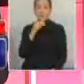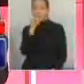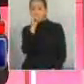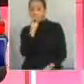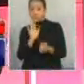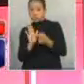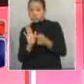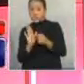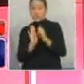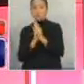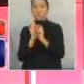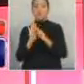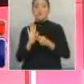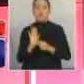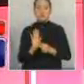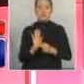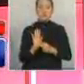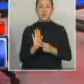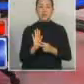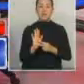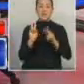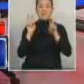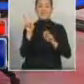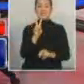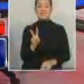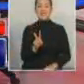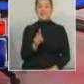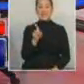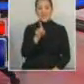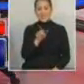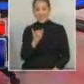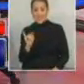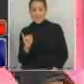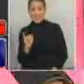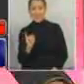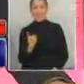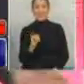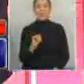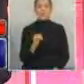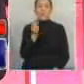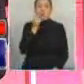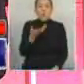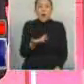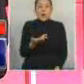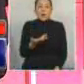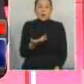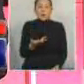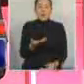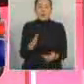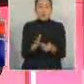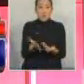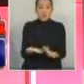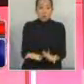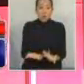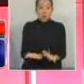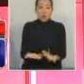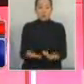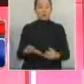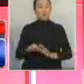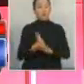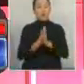hubo modificaciones en las atribuciones del Servicio de Impuestos Internos, en fin. ¿Y cuál es el espacio? Mira, todo el espacio del